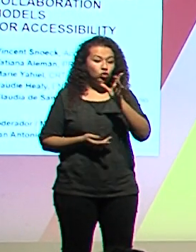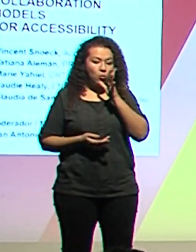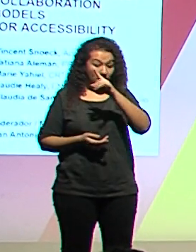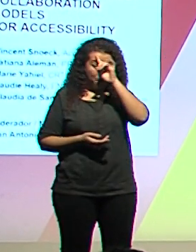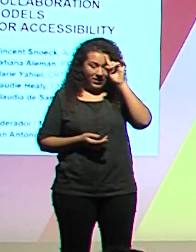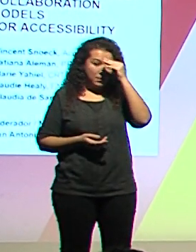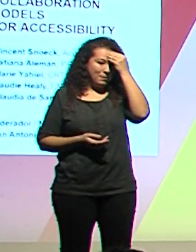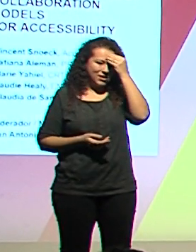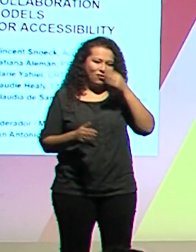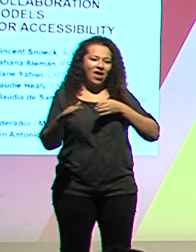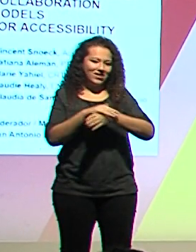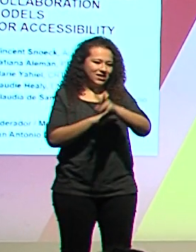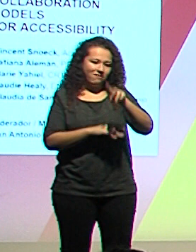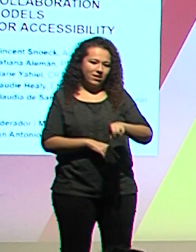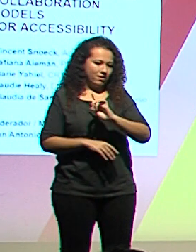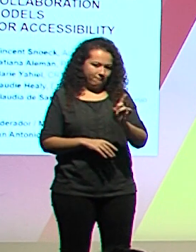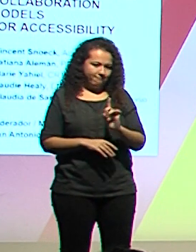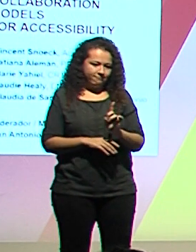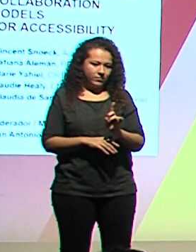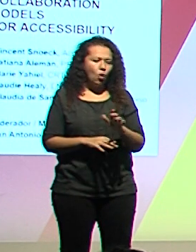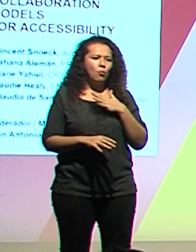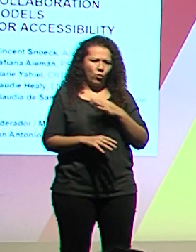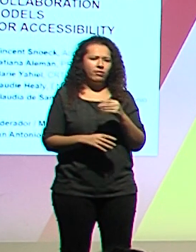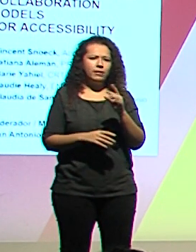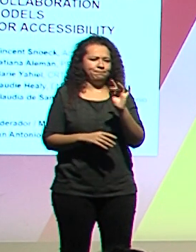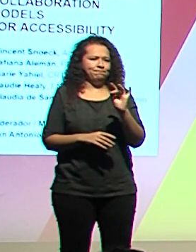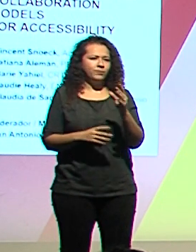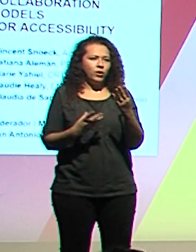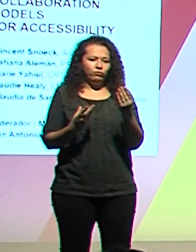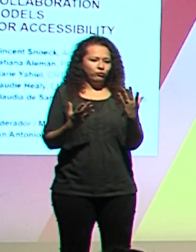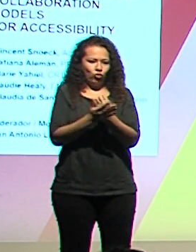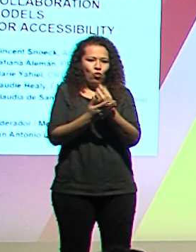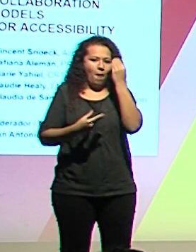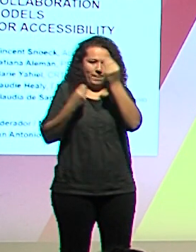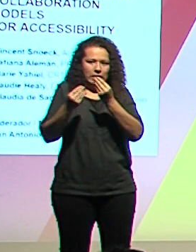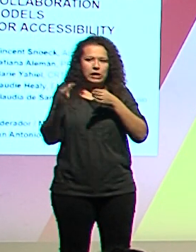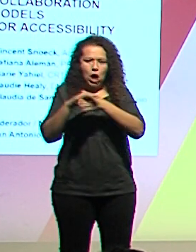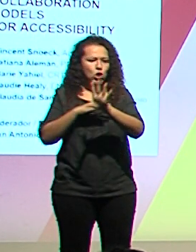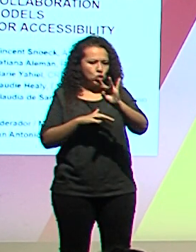pienso que no es accesible, pese a todo lo que podáis